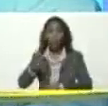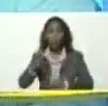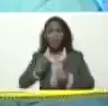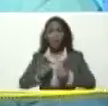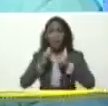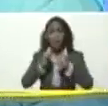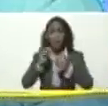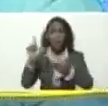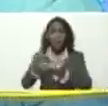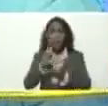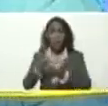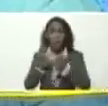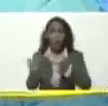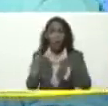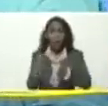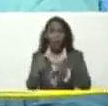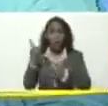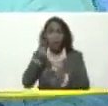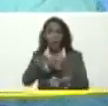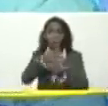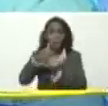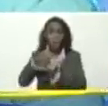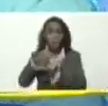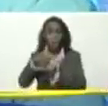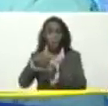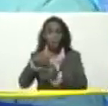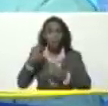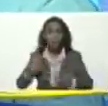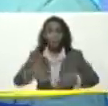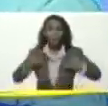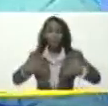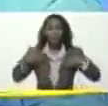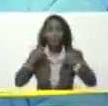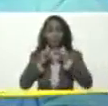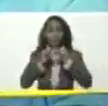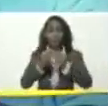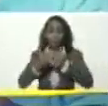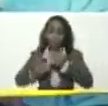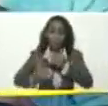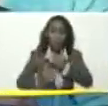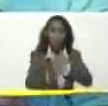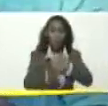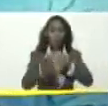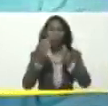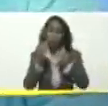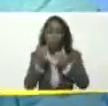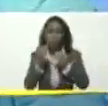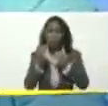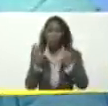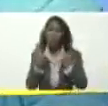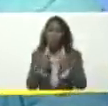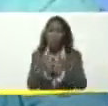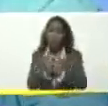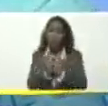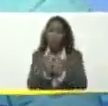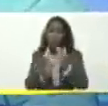en el libro ganando este premio y se animan a seguir adelante. Muchos pequeños proyectos